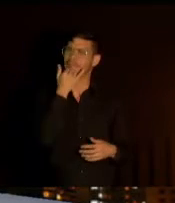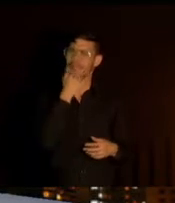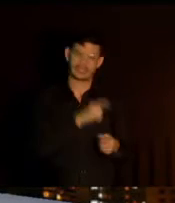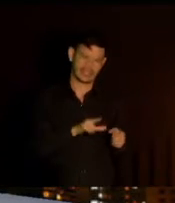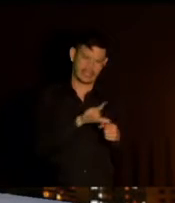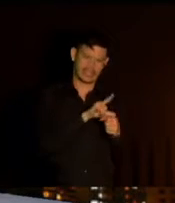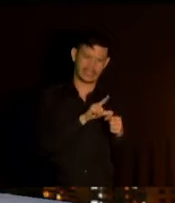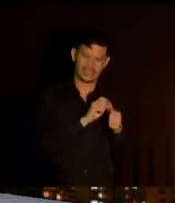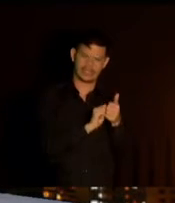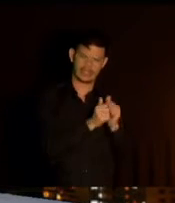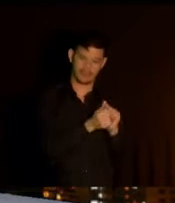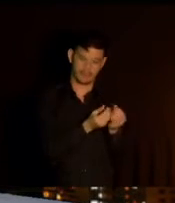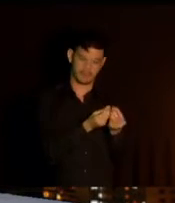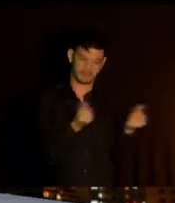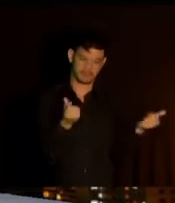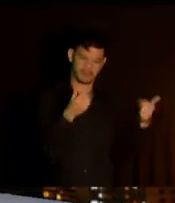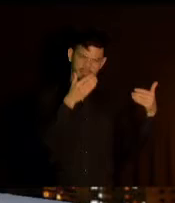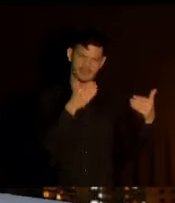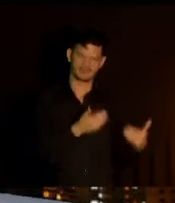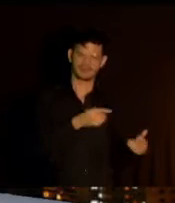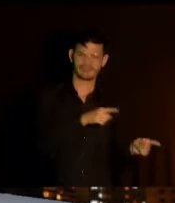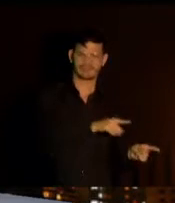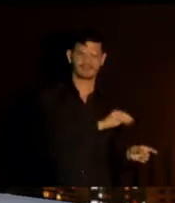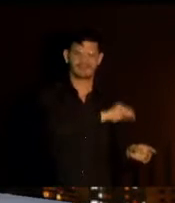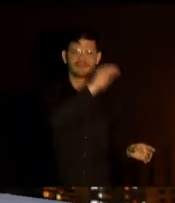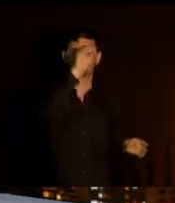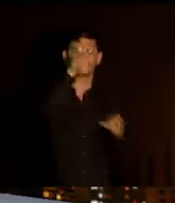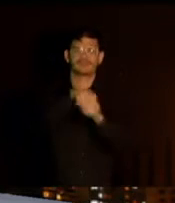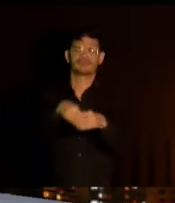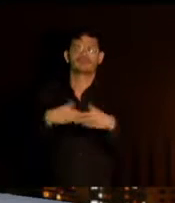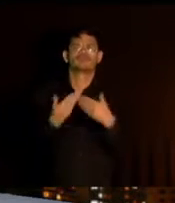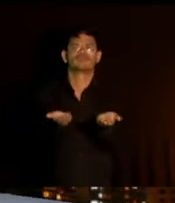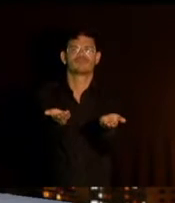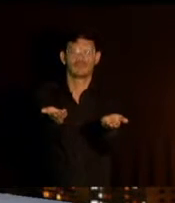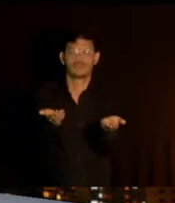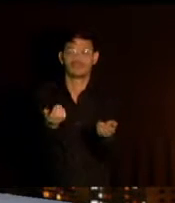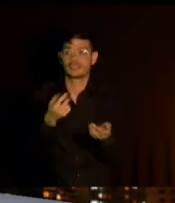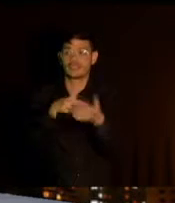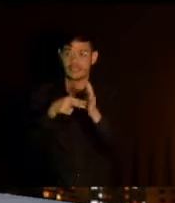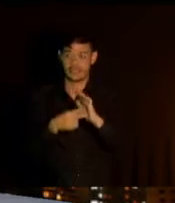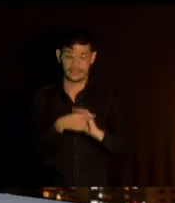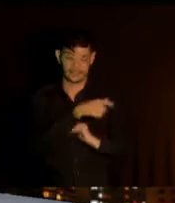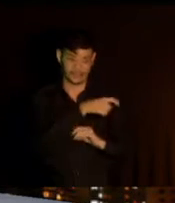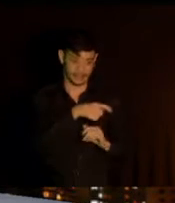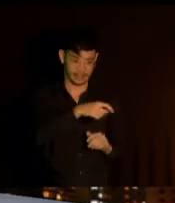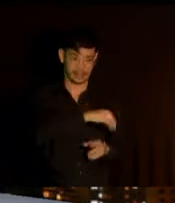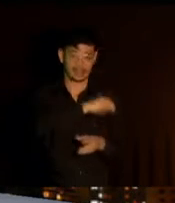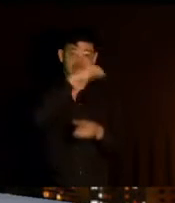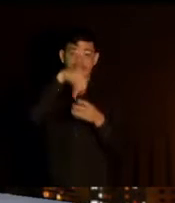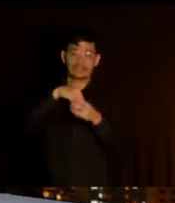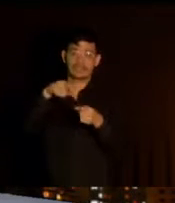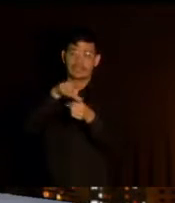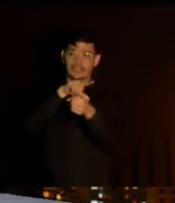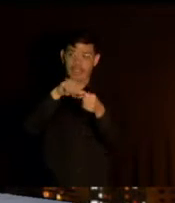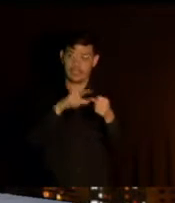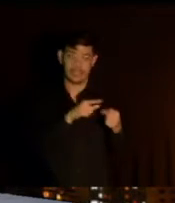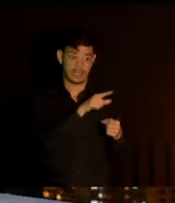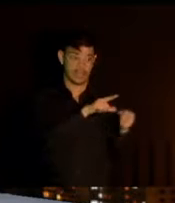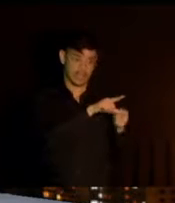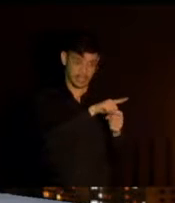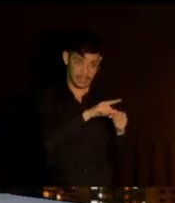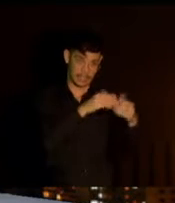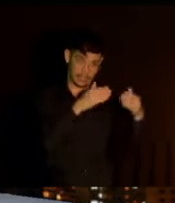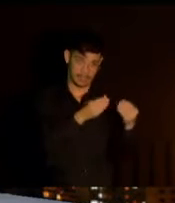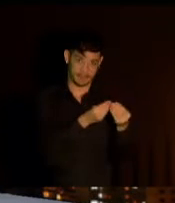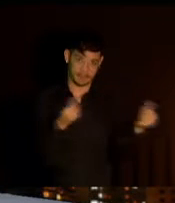discapacidad? Bien, pasan, esos deportistas pasan a las ligas deportivas y desaparecen esas ligas de discapacidad.